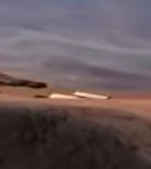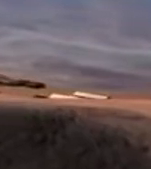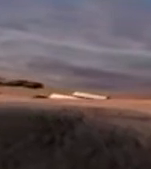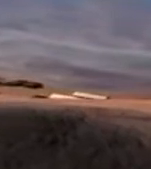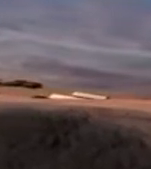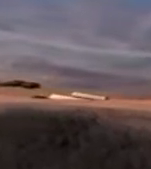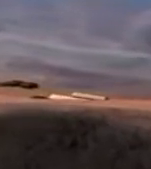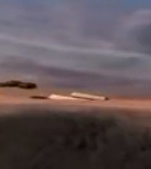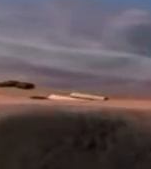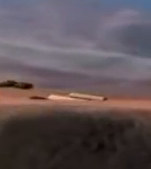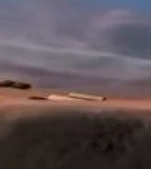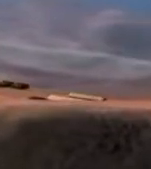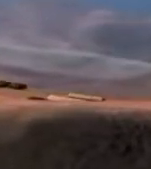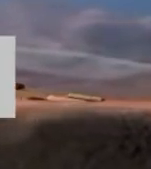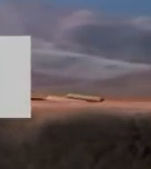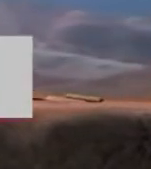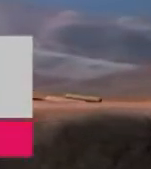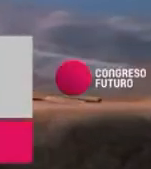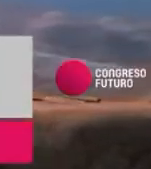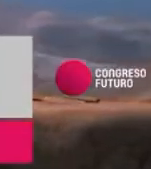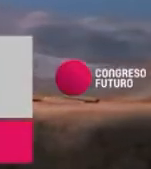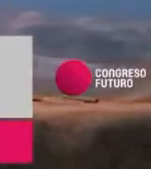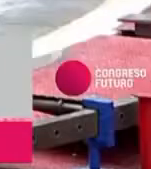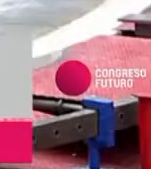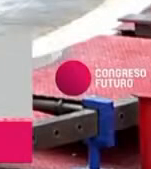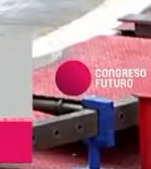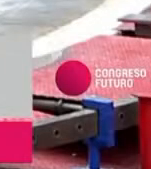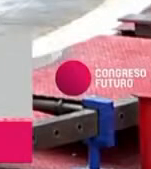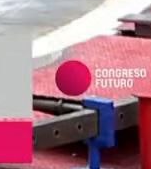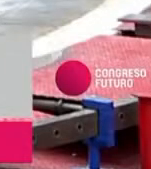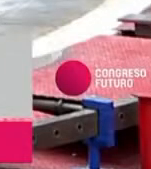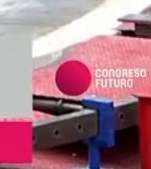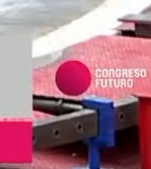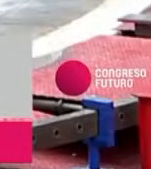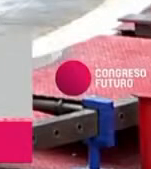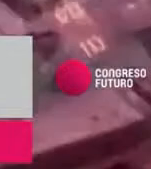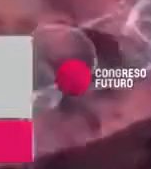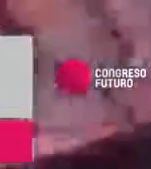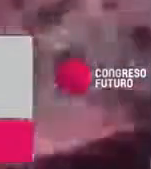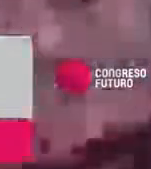Este telescopio será capaz de hacer cosas que ningún otro telescopio puede